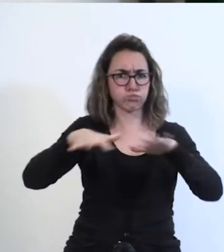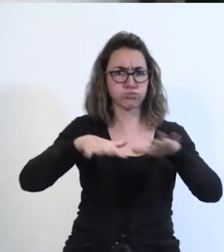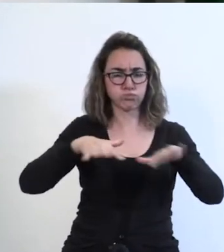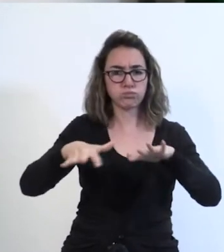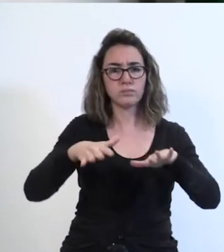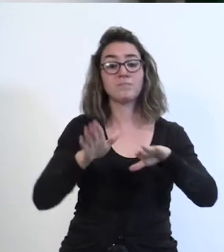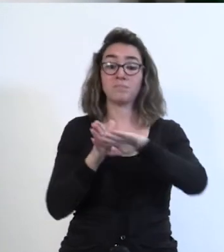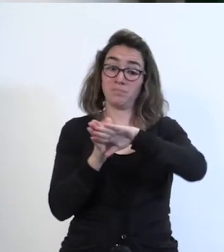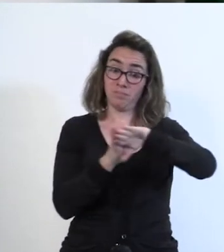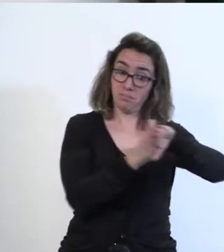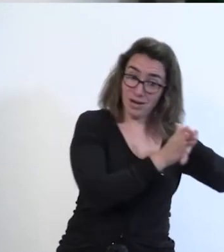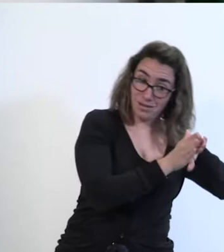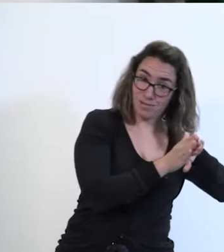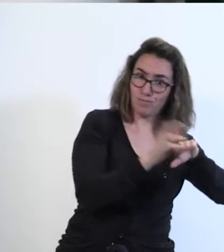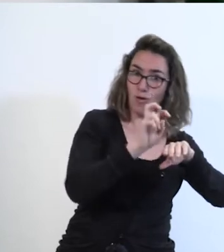por otro lado,